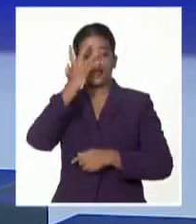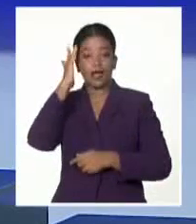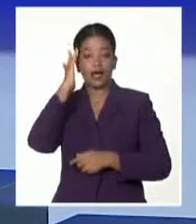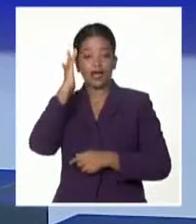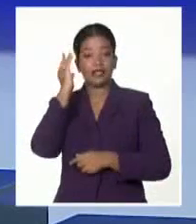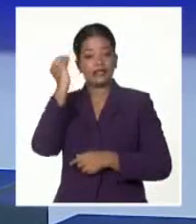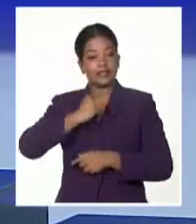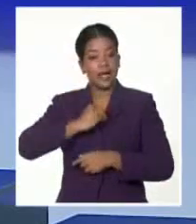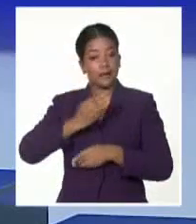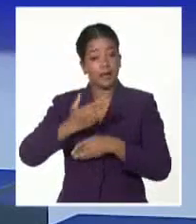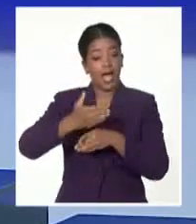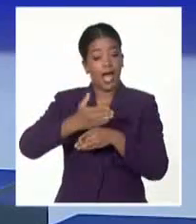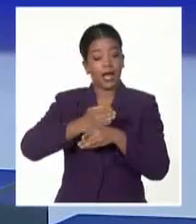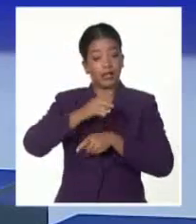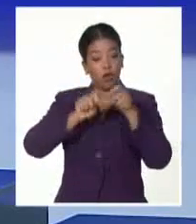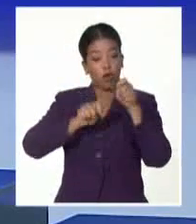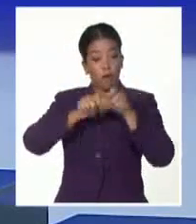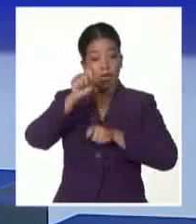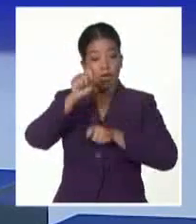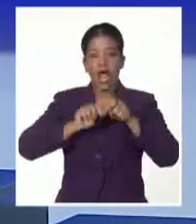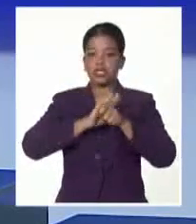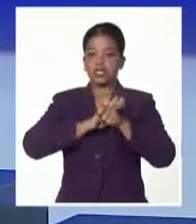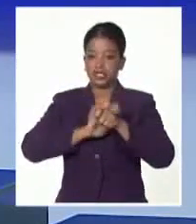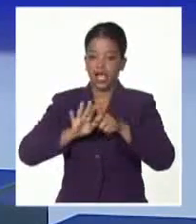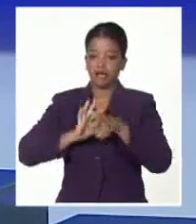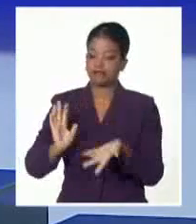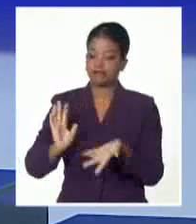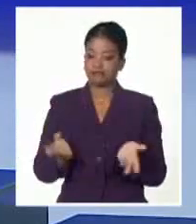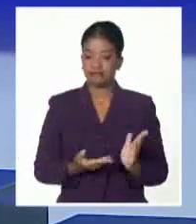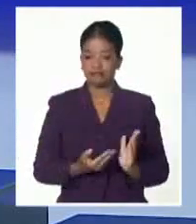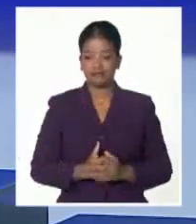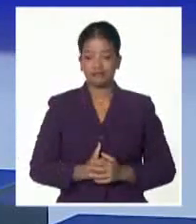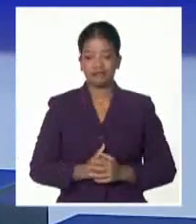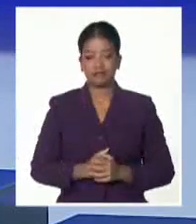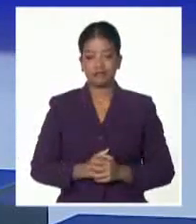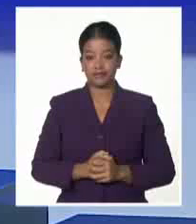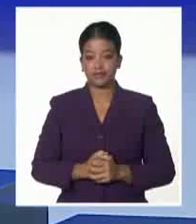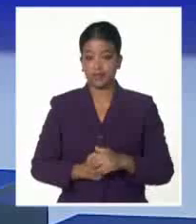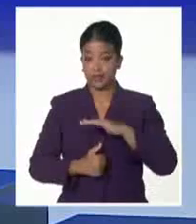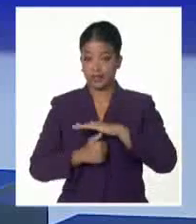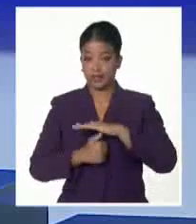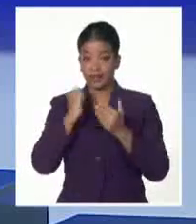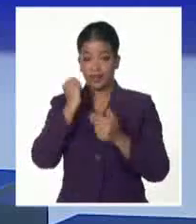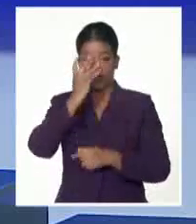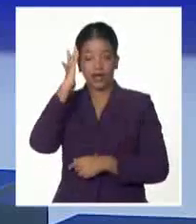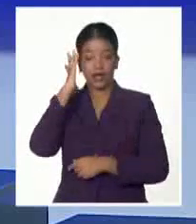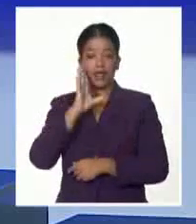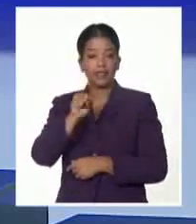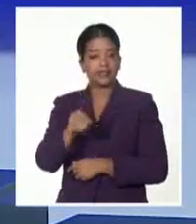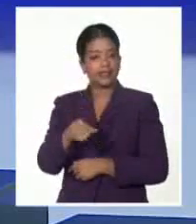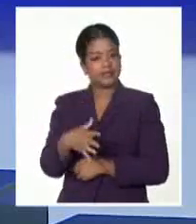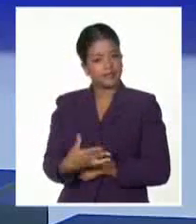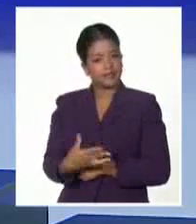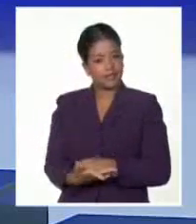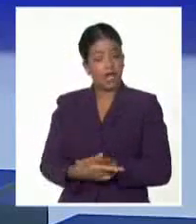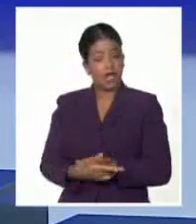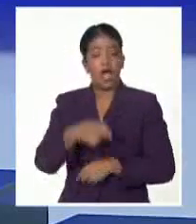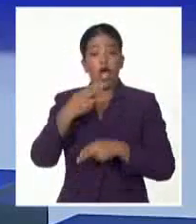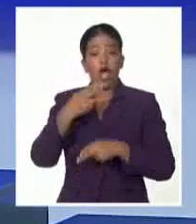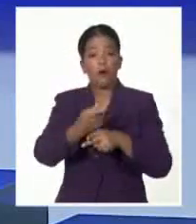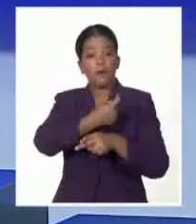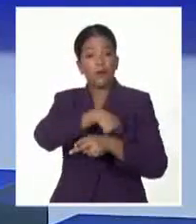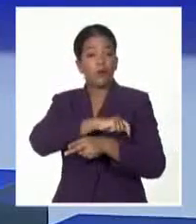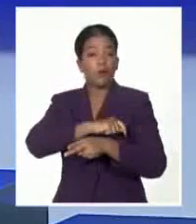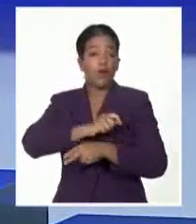intervención quirúrgica a la que fue sometido a principios de mes? A propósito, el mandatario le transmitió al Papa en nombre del pueblo cubano